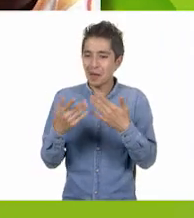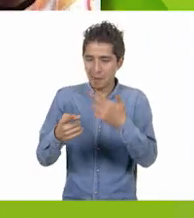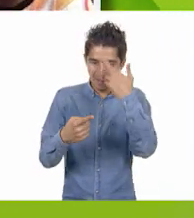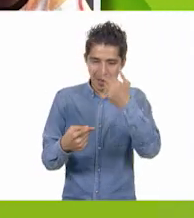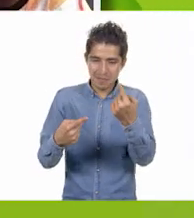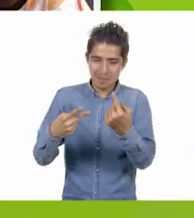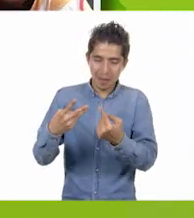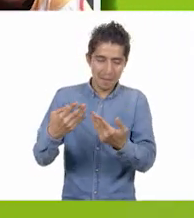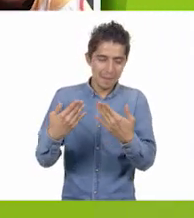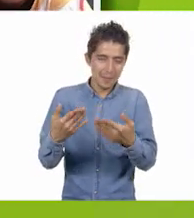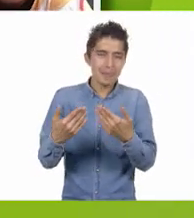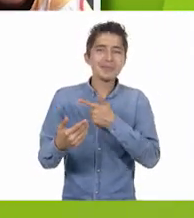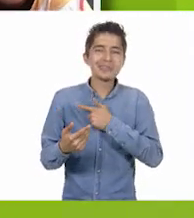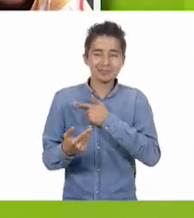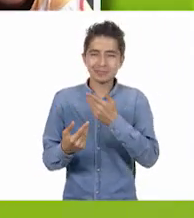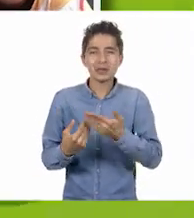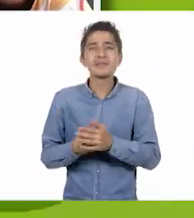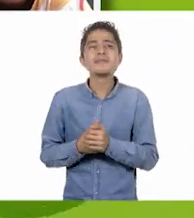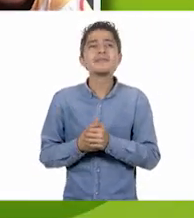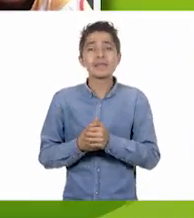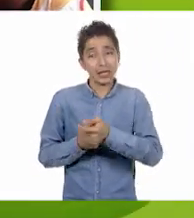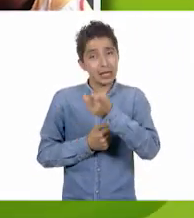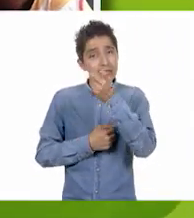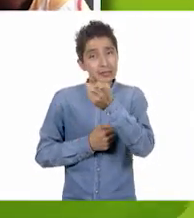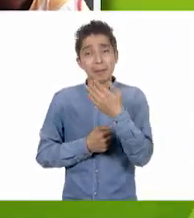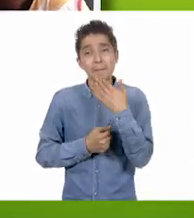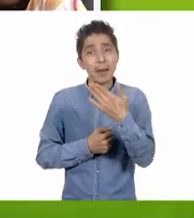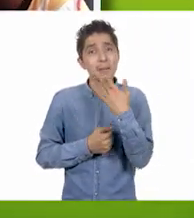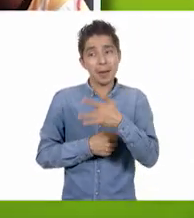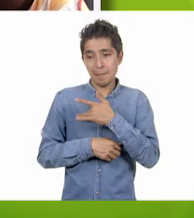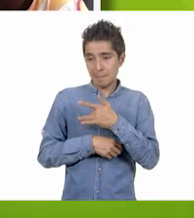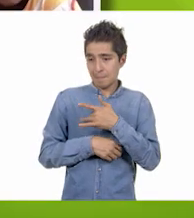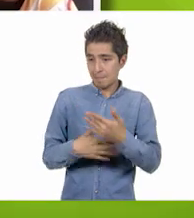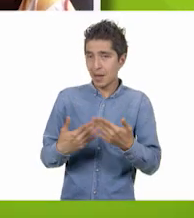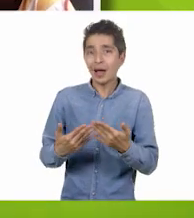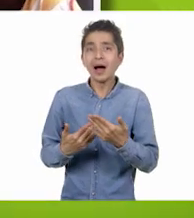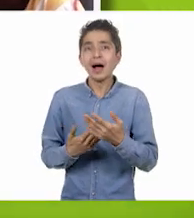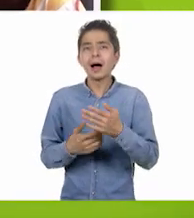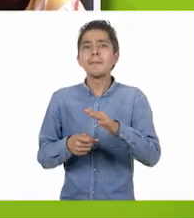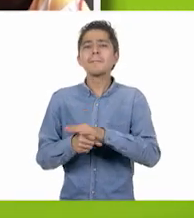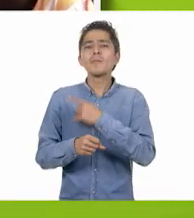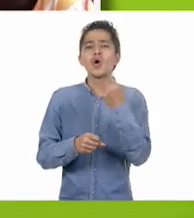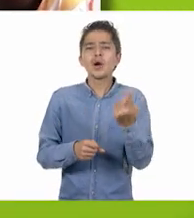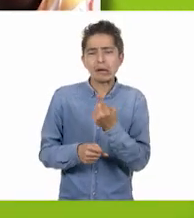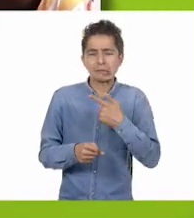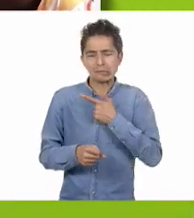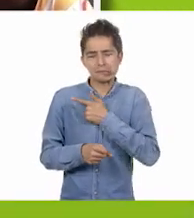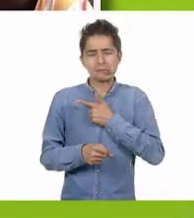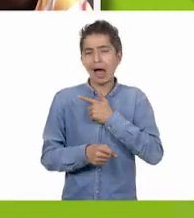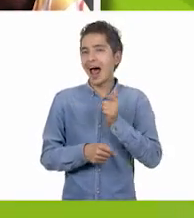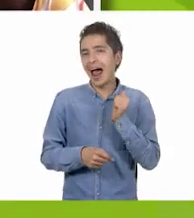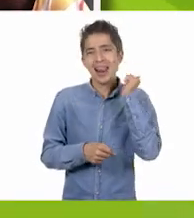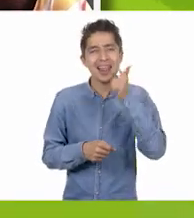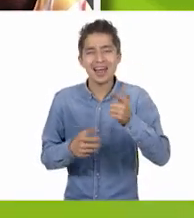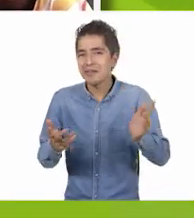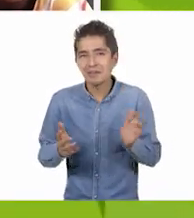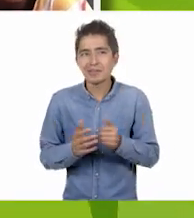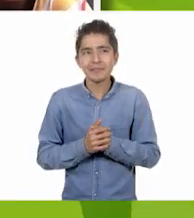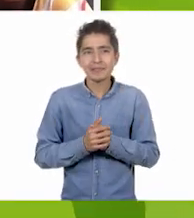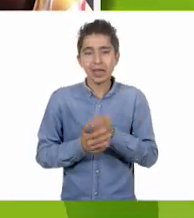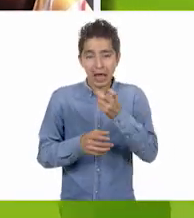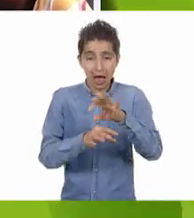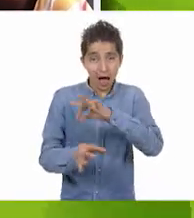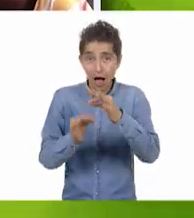razón, me gusta mucho. Entonces, eso está muy increíble, que podamos decir por qué nos gusta algo. Pero esto